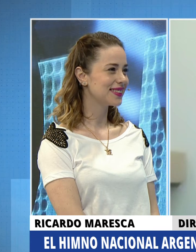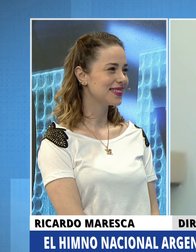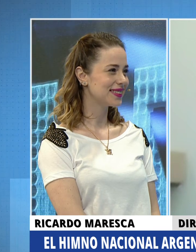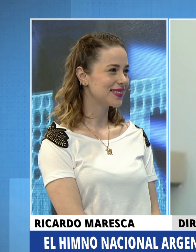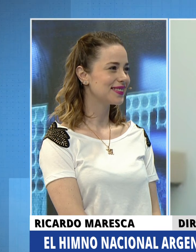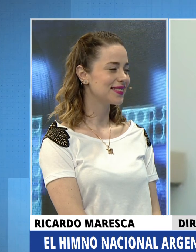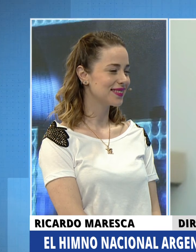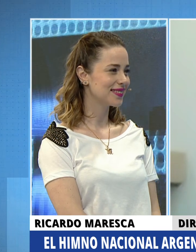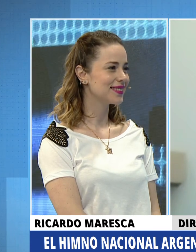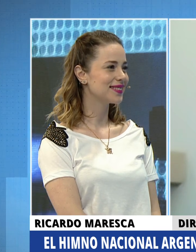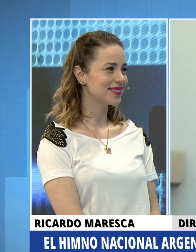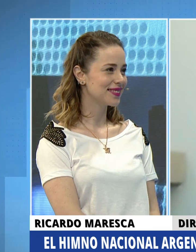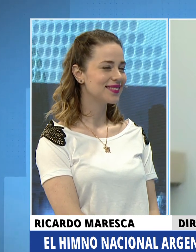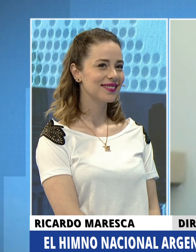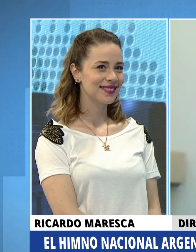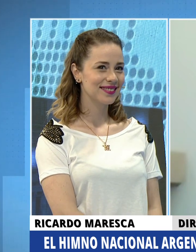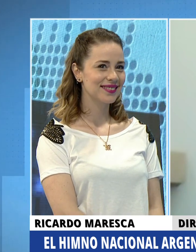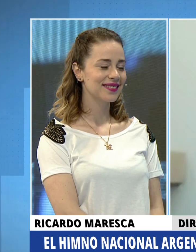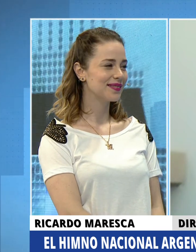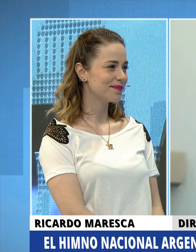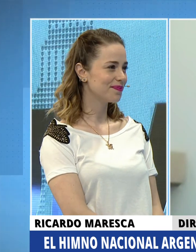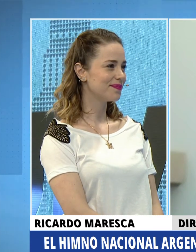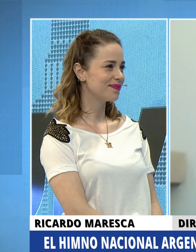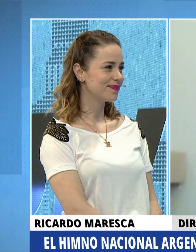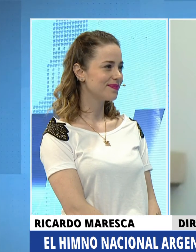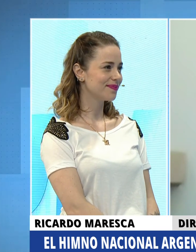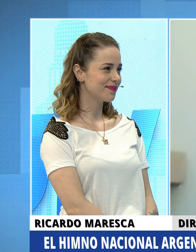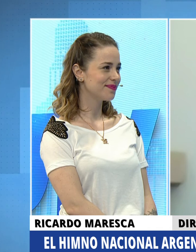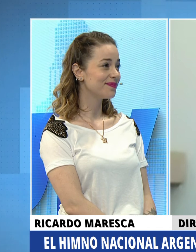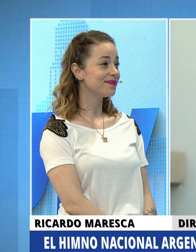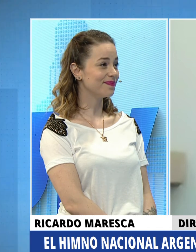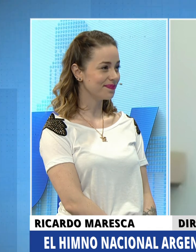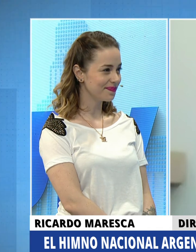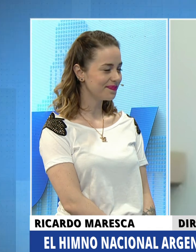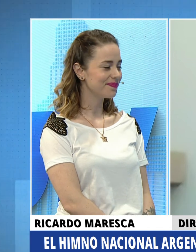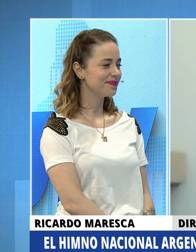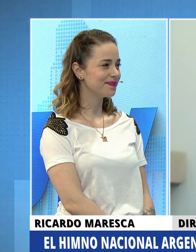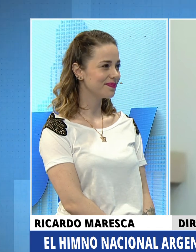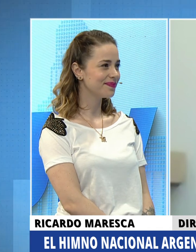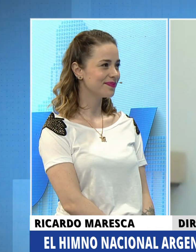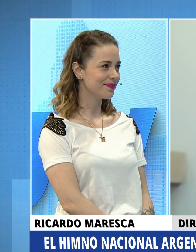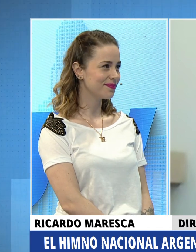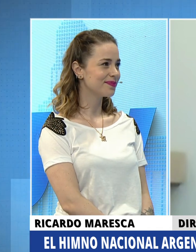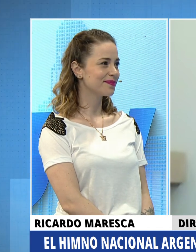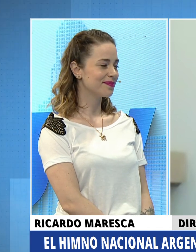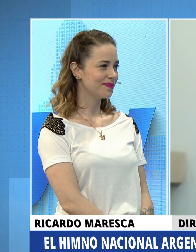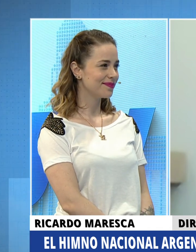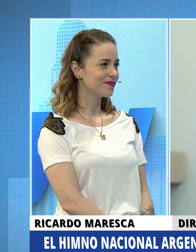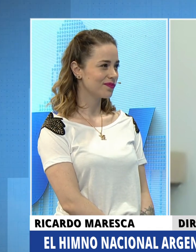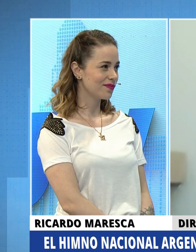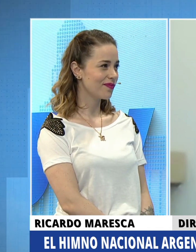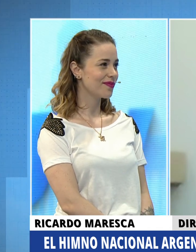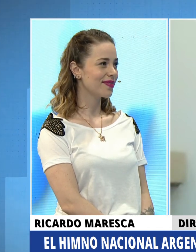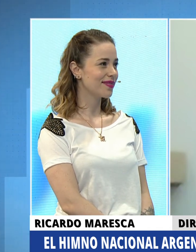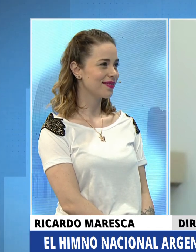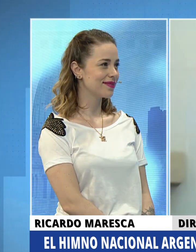del Delta, a ver las imágenes de la ciudad, que está muy linda, como te decía, y la emoción que provoca un himno